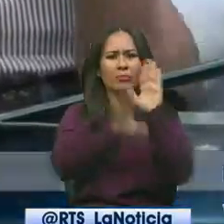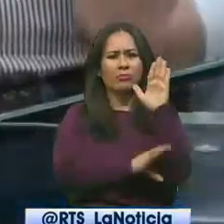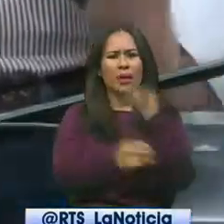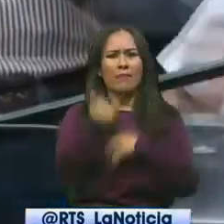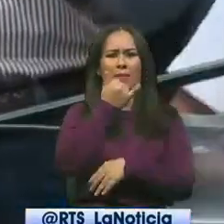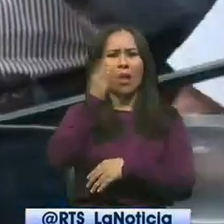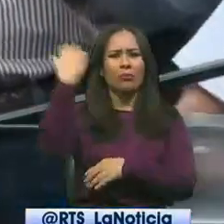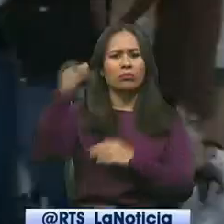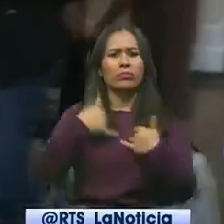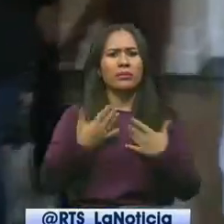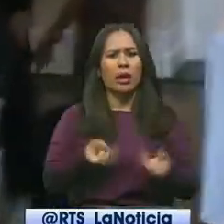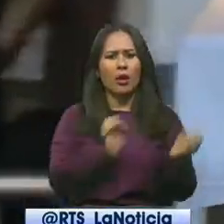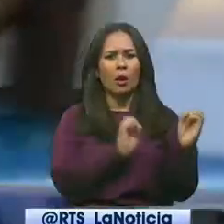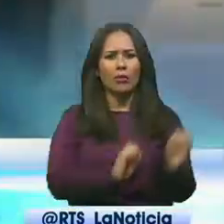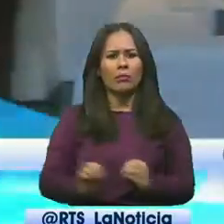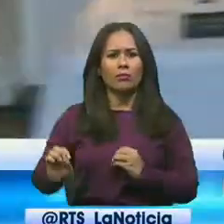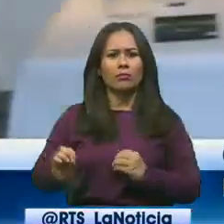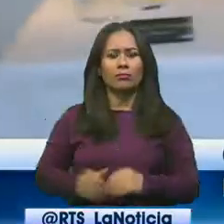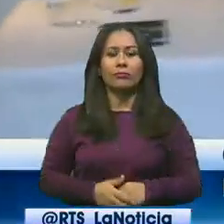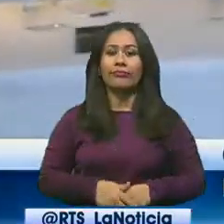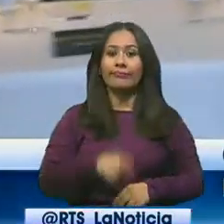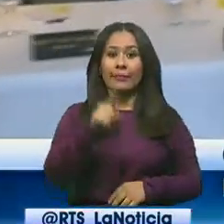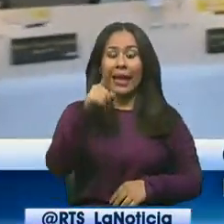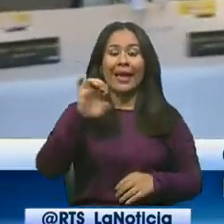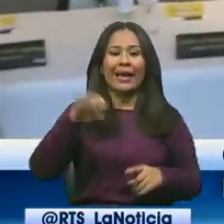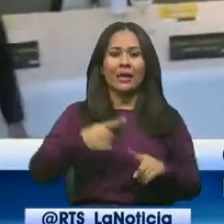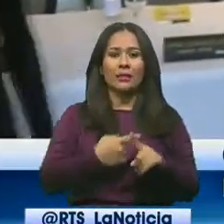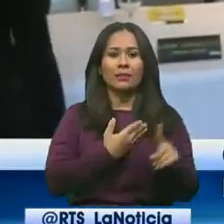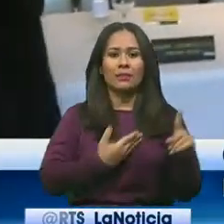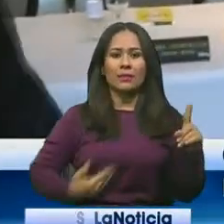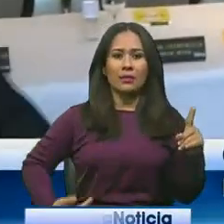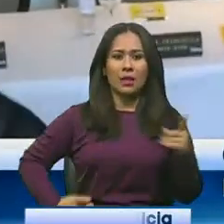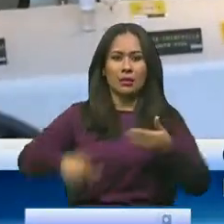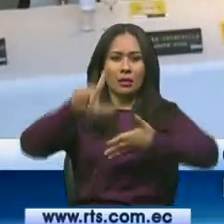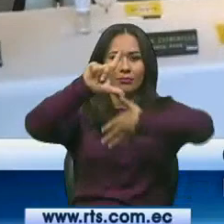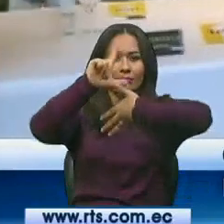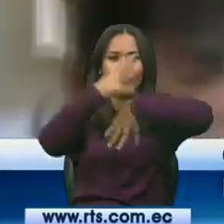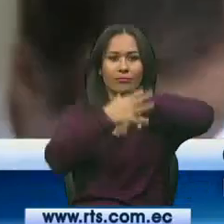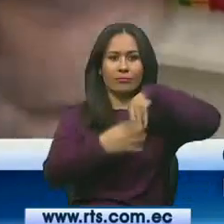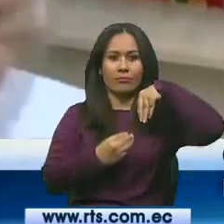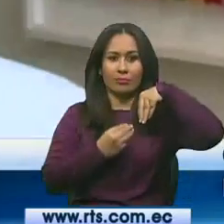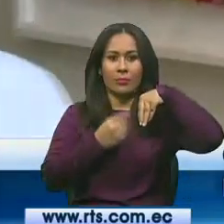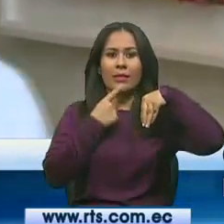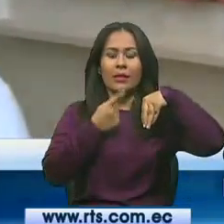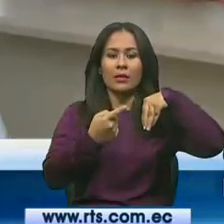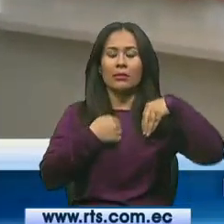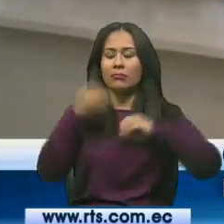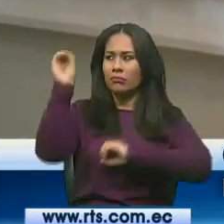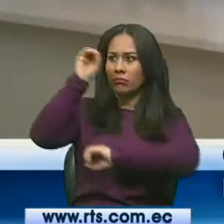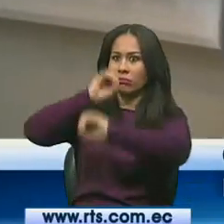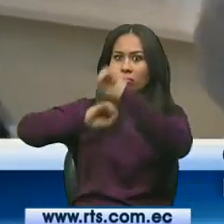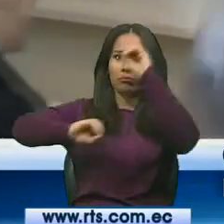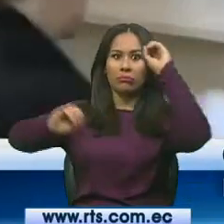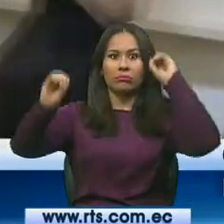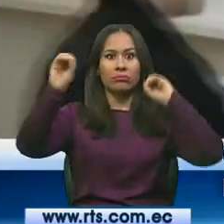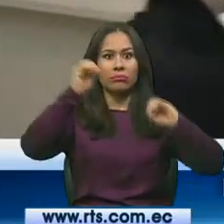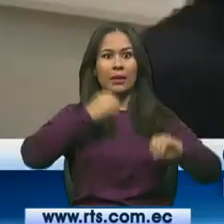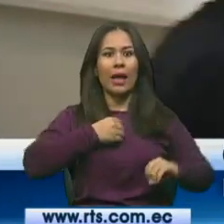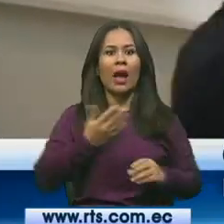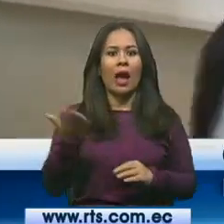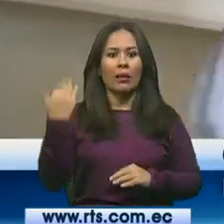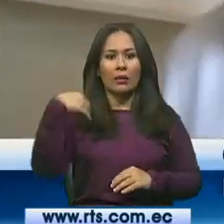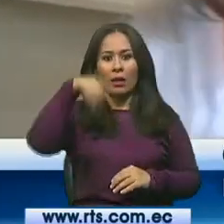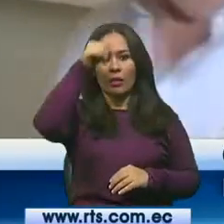orden constitucional. Por su parte, los expresidentes de países latinoamericanos que actuaron como observadores en la consulta del